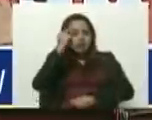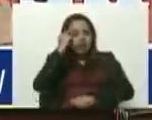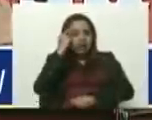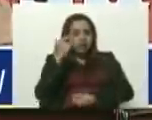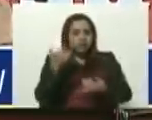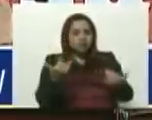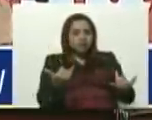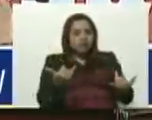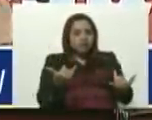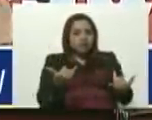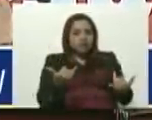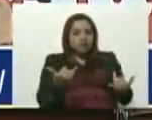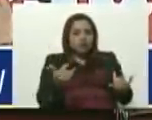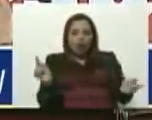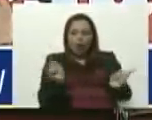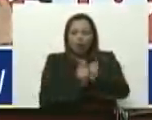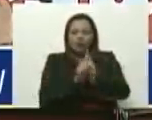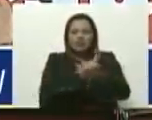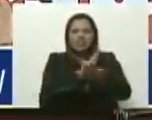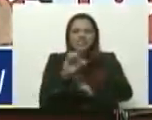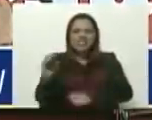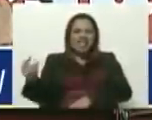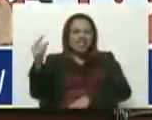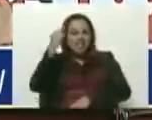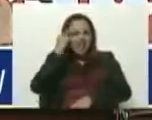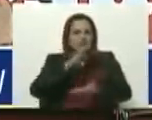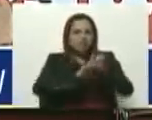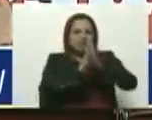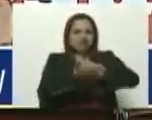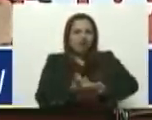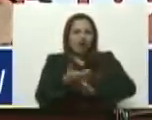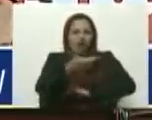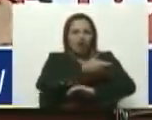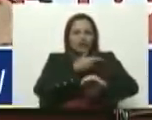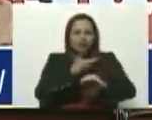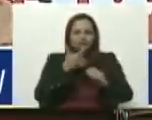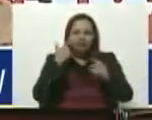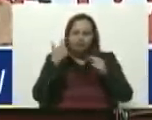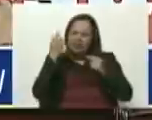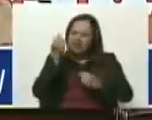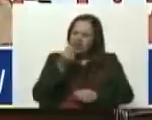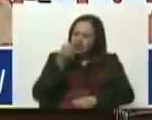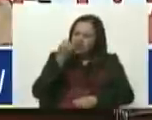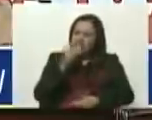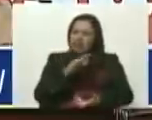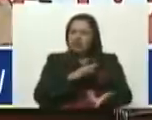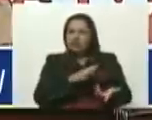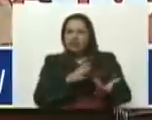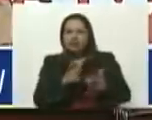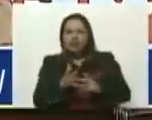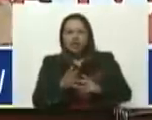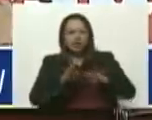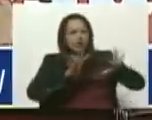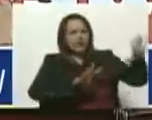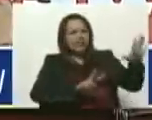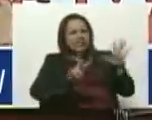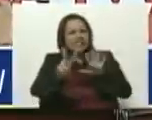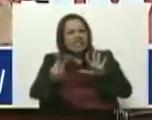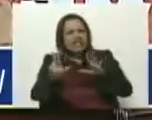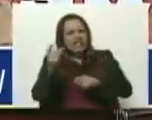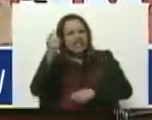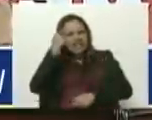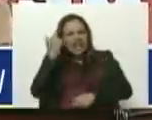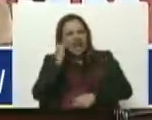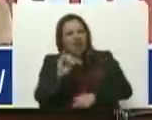entrar en los 100 días napoleónico bien creo que son 90 y 97 días me quedan hoy